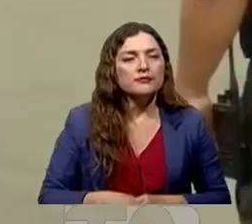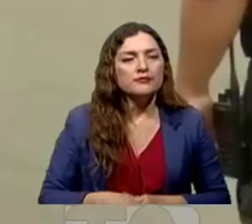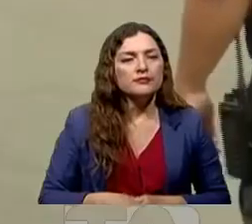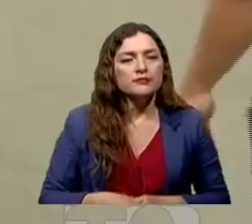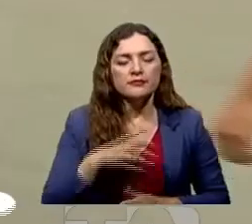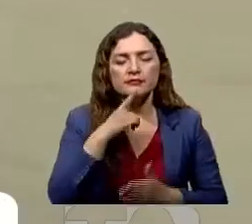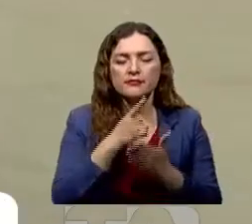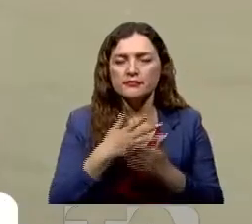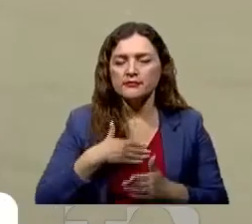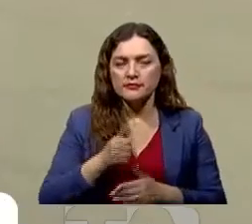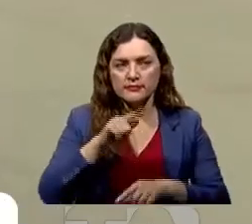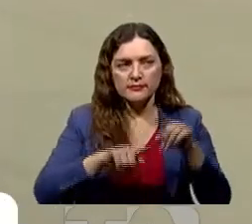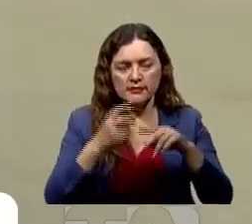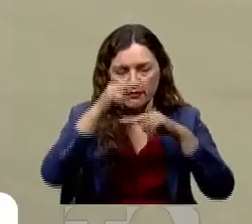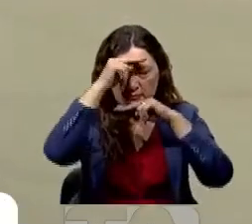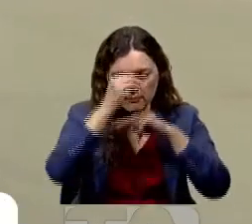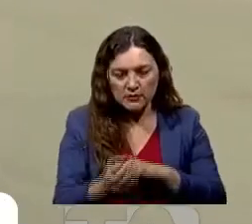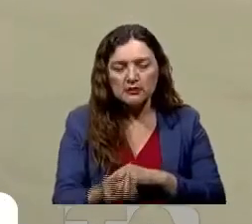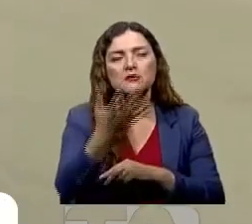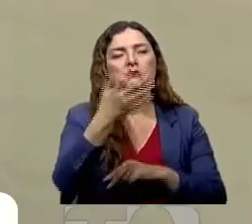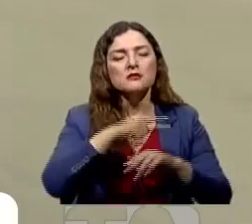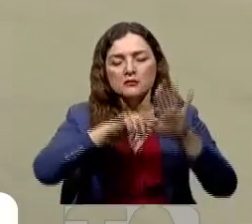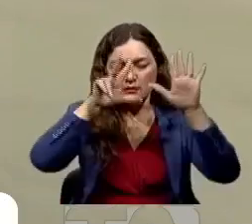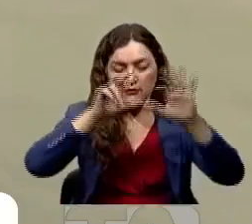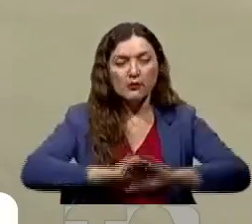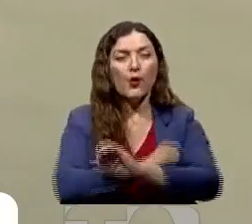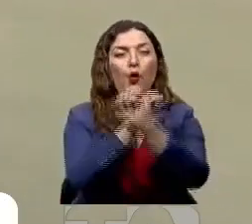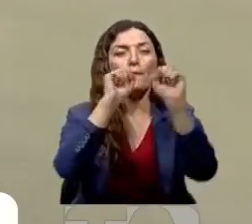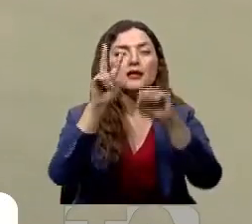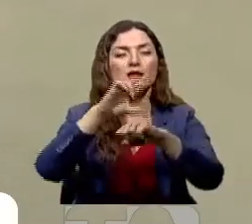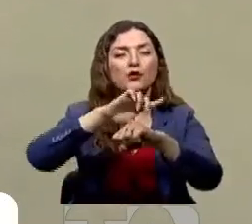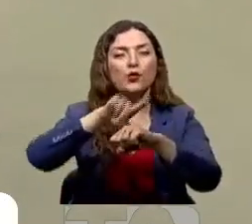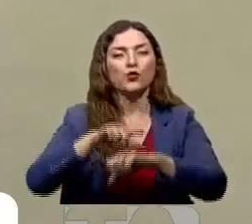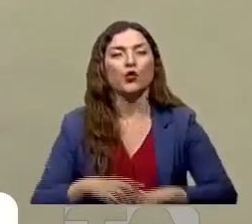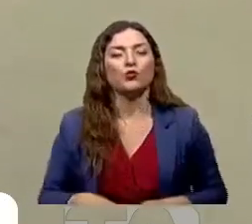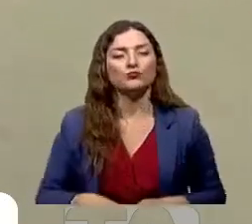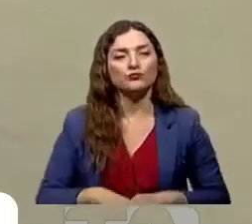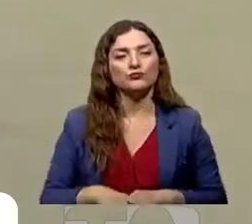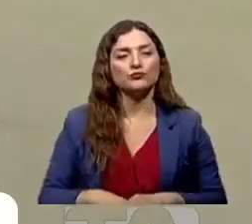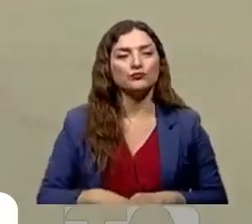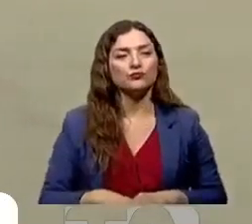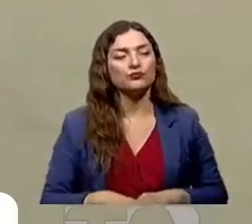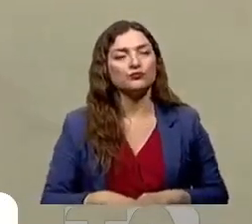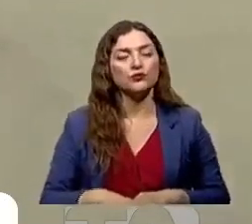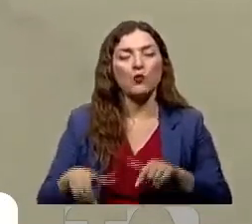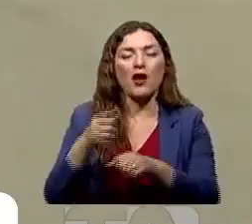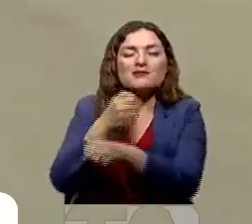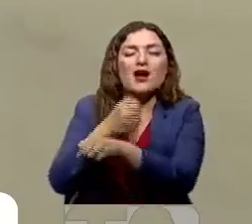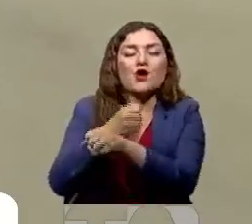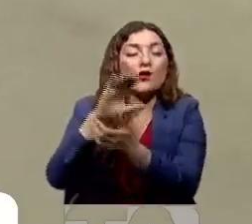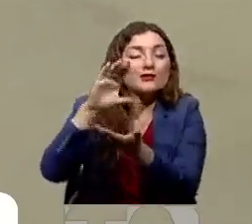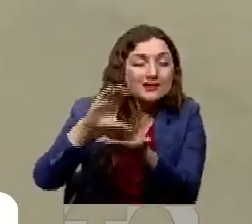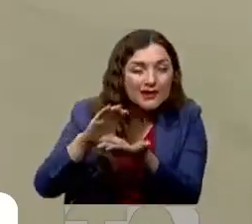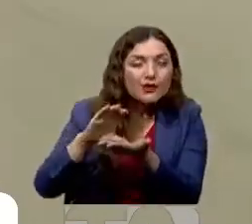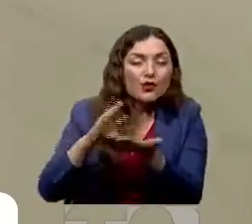Así es, Gaby. ¿Qué tal, amigos televidentes? Muy buenos días. 8 de la mañana con 25 minutos. A esta hora, tal como bien lo mencionaste, acá en el sector de San Roque, en el centro de la capital,